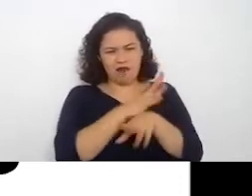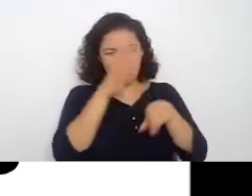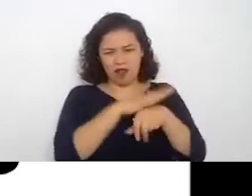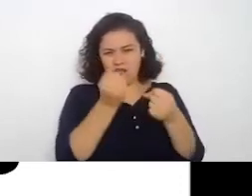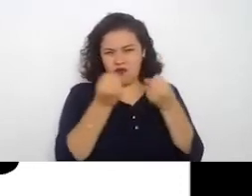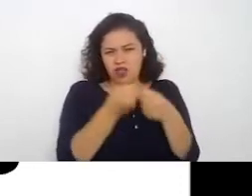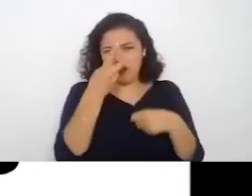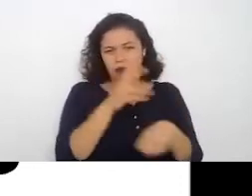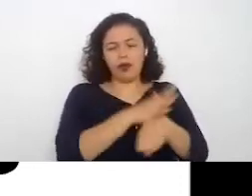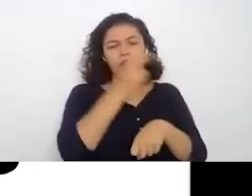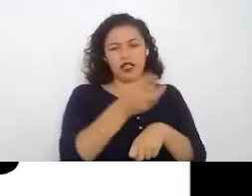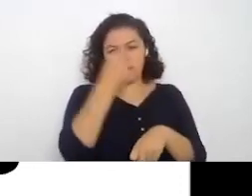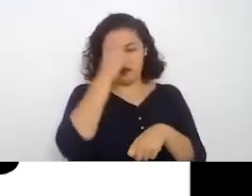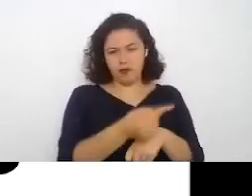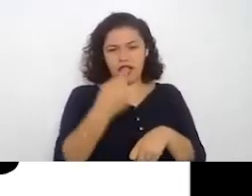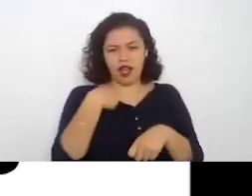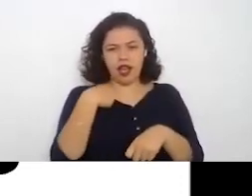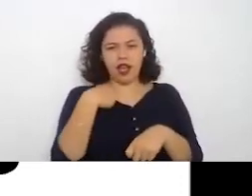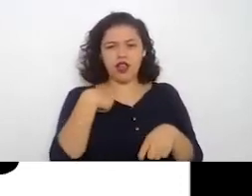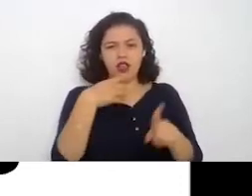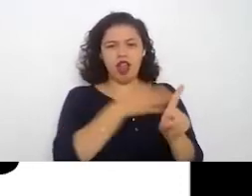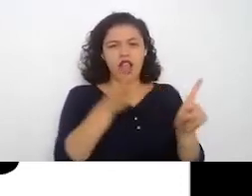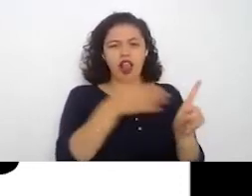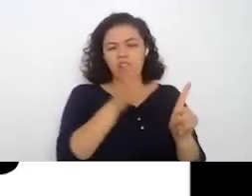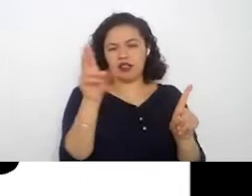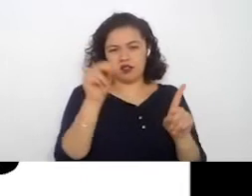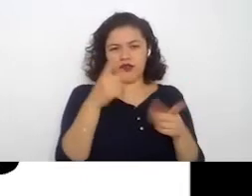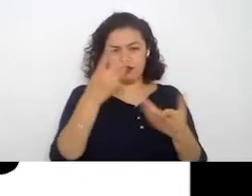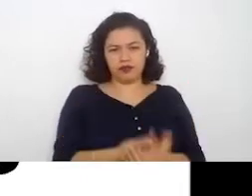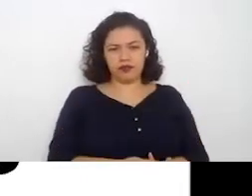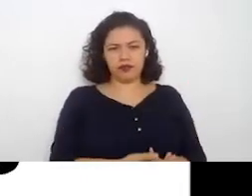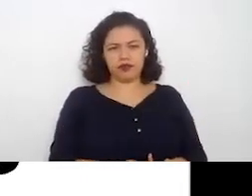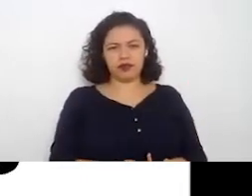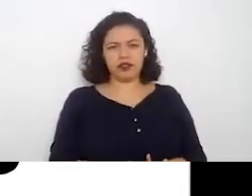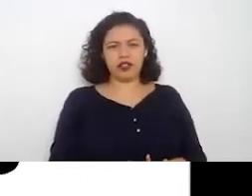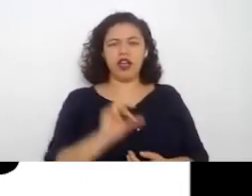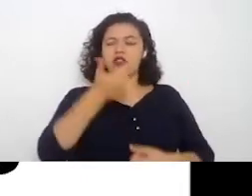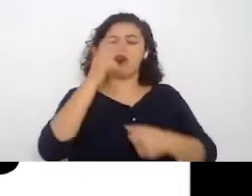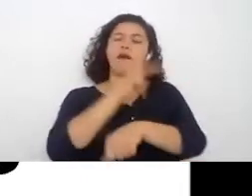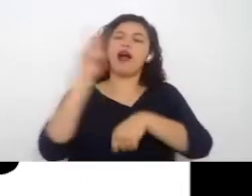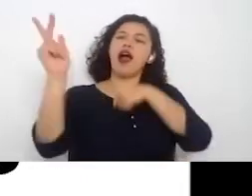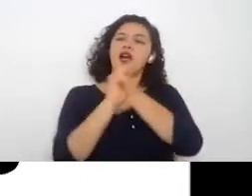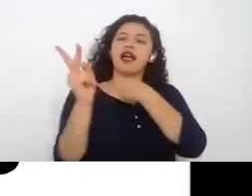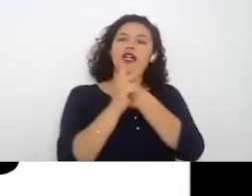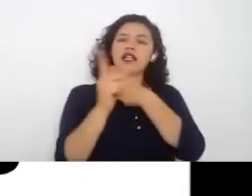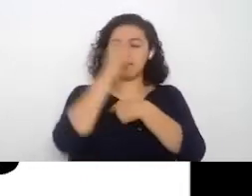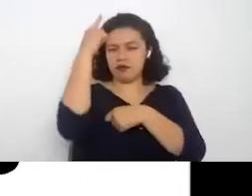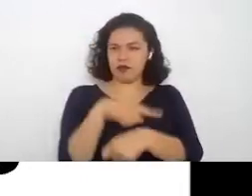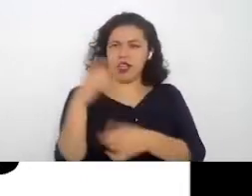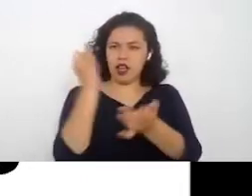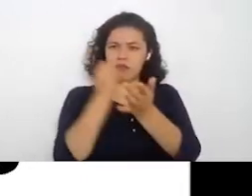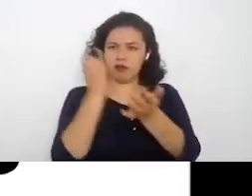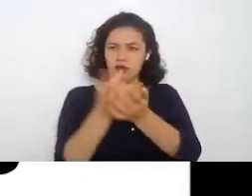Muy bien. La emisión de recibos deducibles en el extranjero. Recuerden que